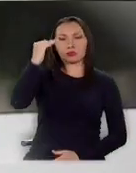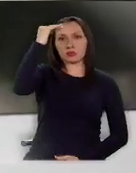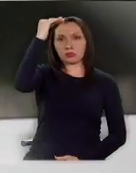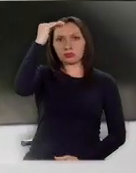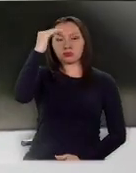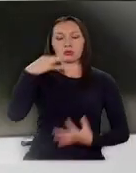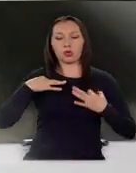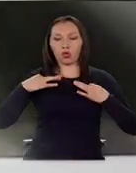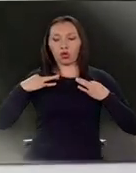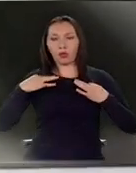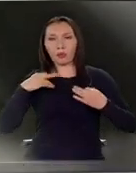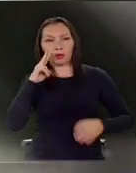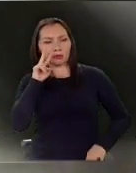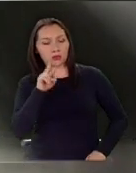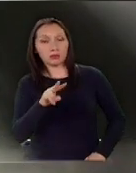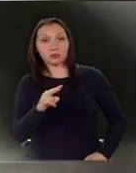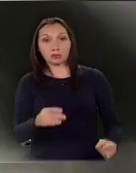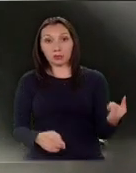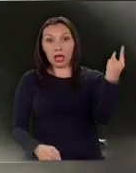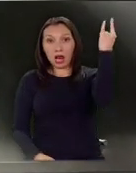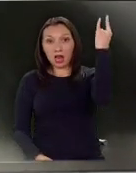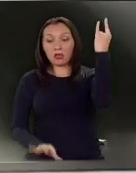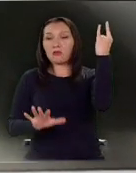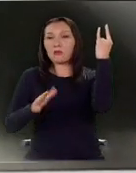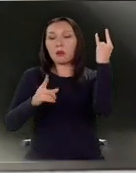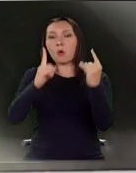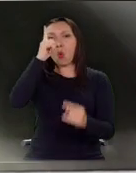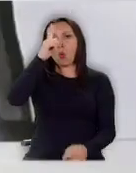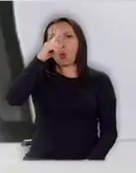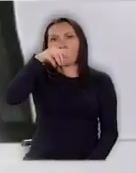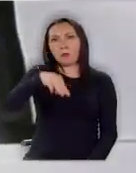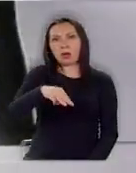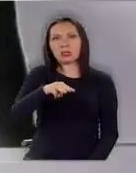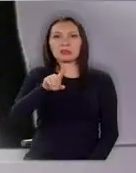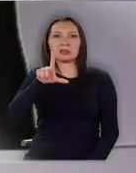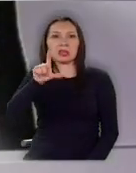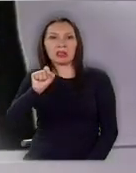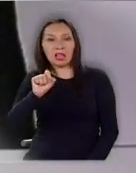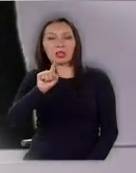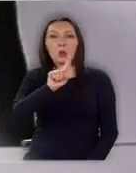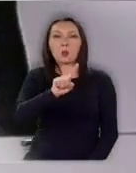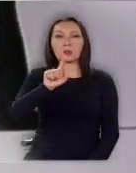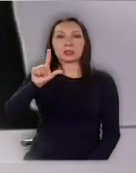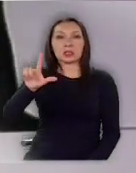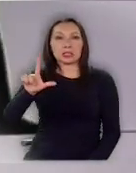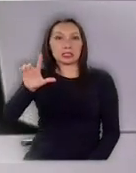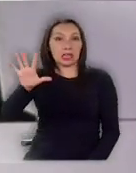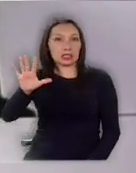su ropa por eso. Alta, aproximadamente 1,70, 1,75.